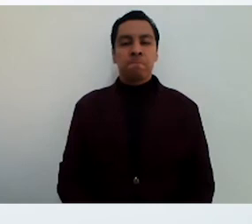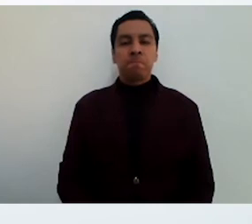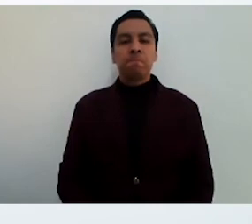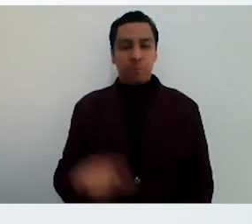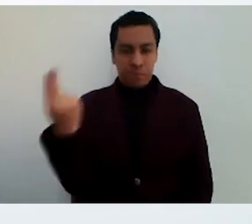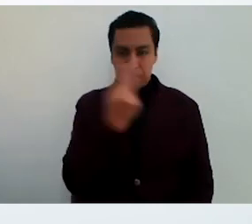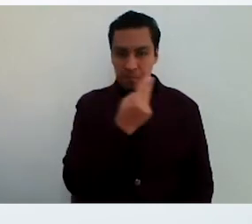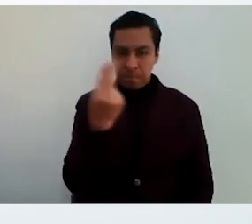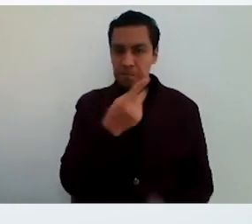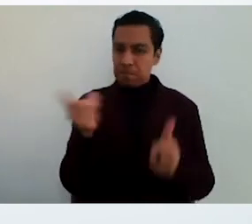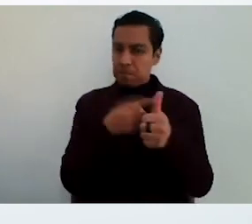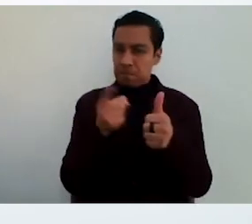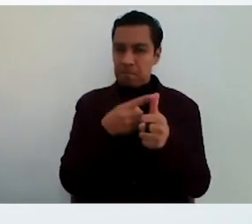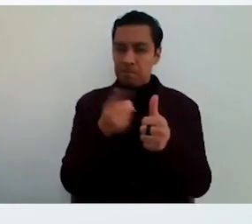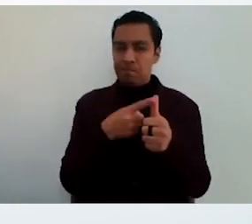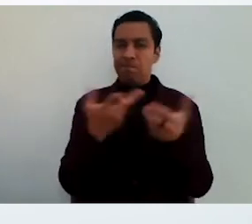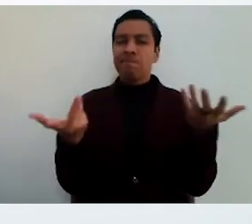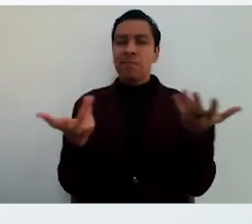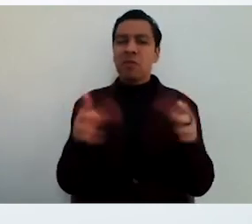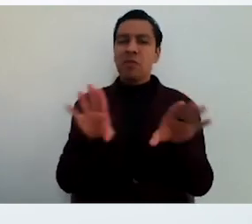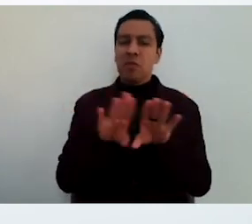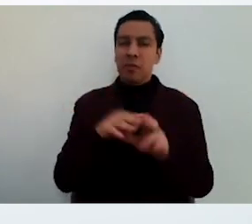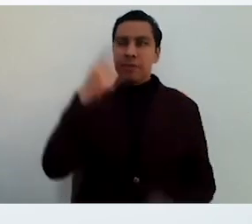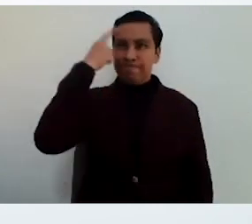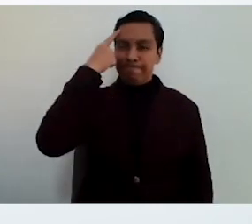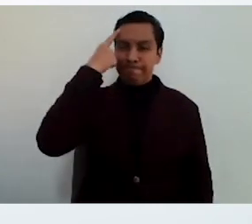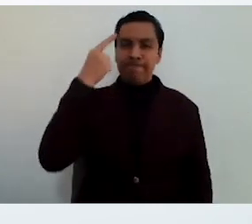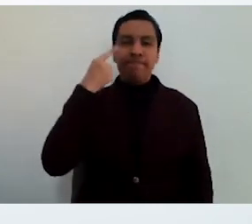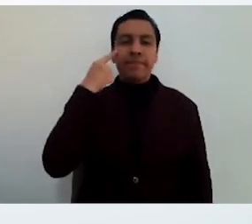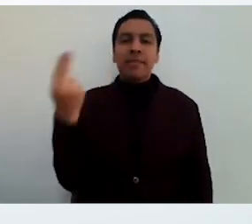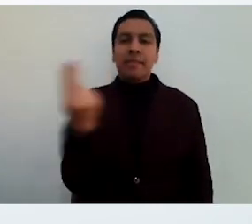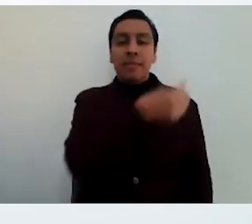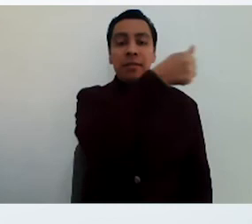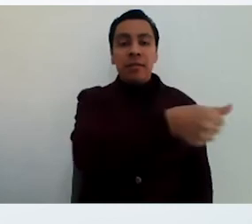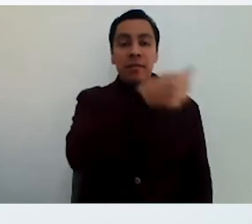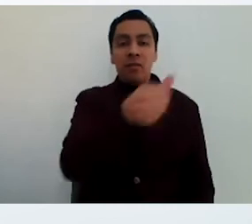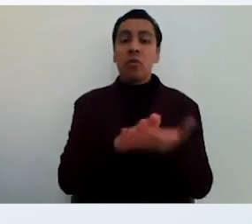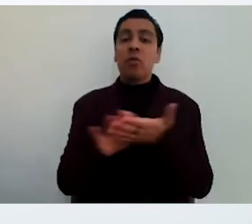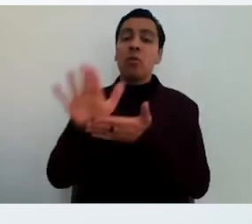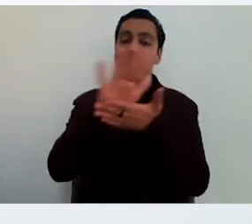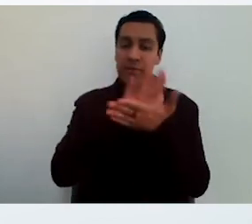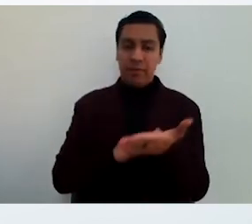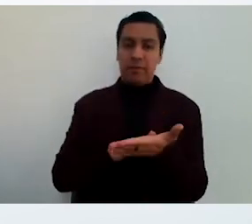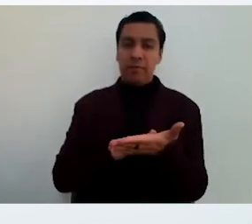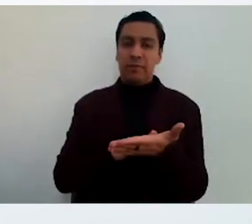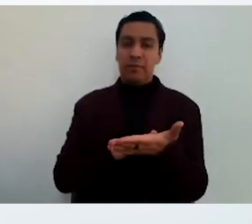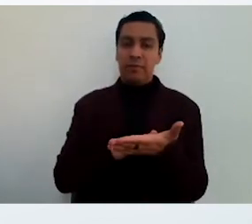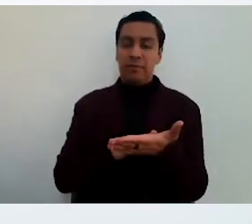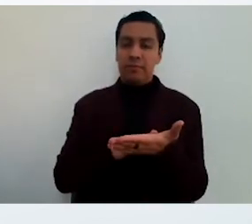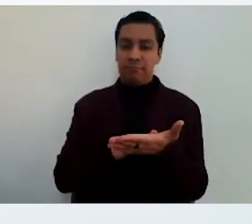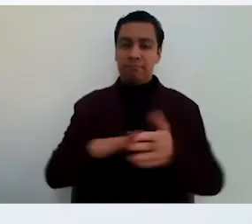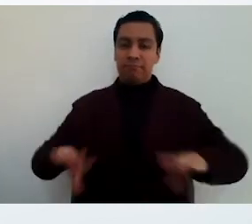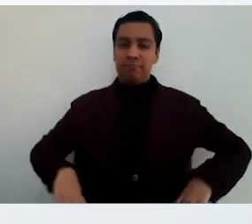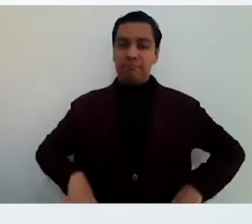es, yo no sé cómo llamarlo, pero vamos a decirle humildad, cosa que no hemos visto en los niveles